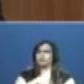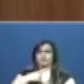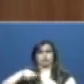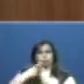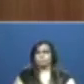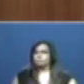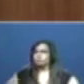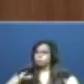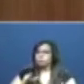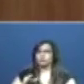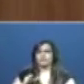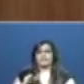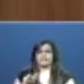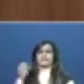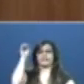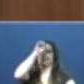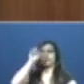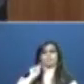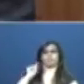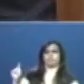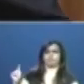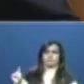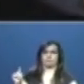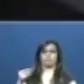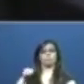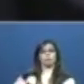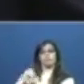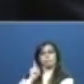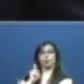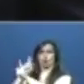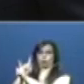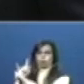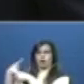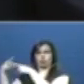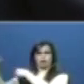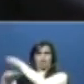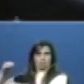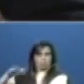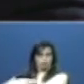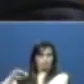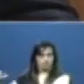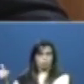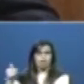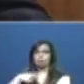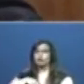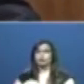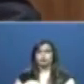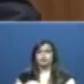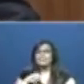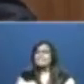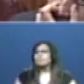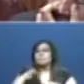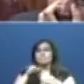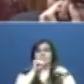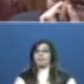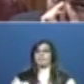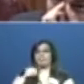nuestros reparos críticas e incluso oposición a algunas de ellas basándonos siempre en la defensa de los intereses